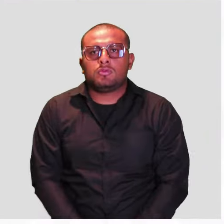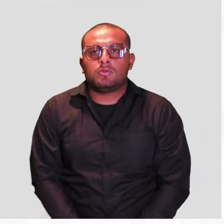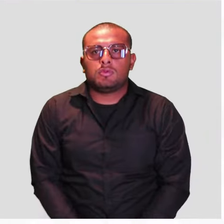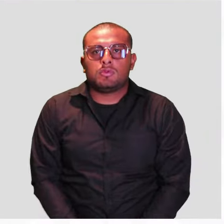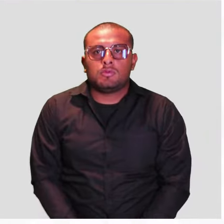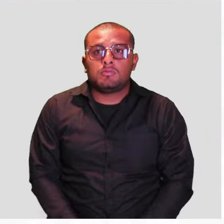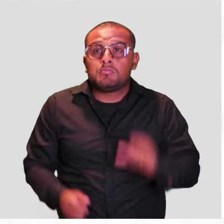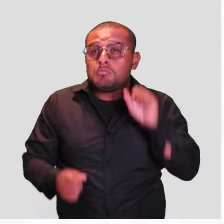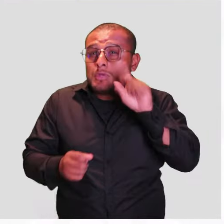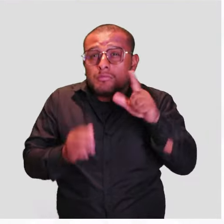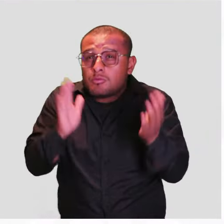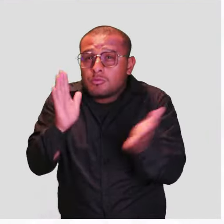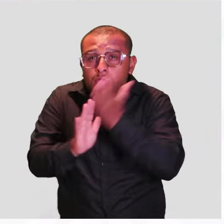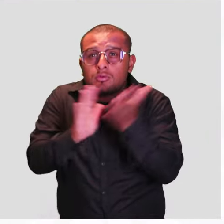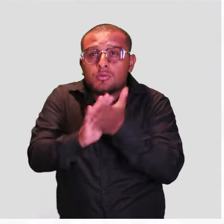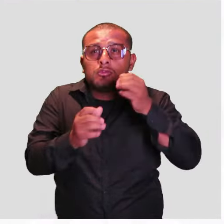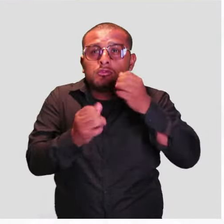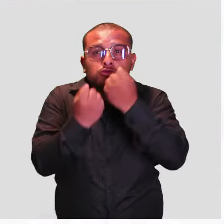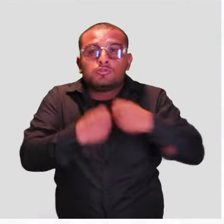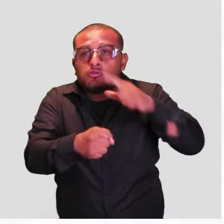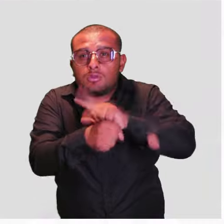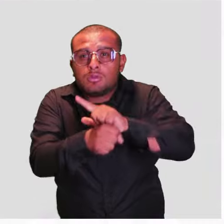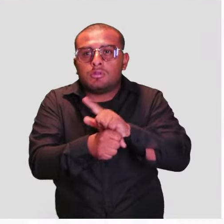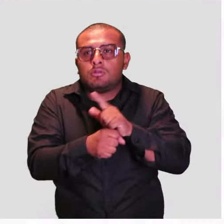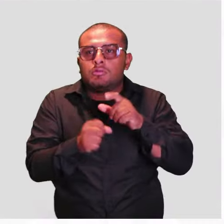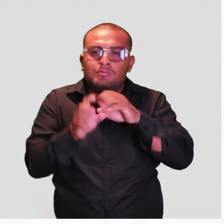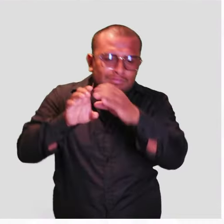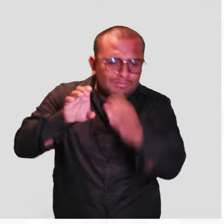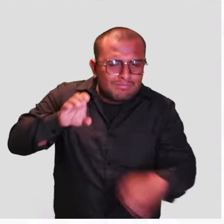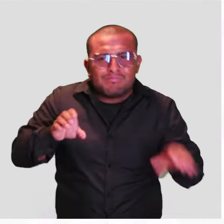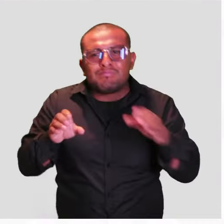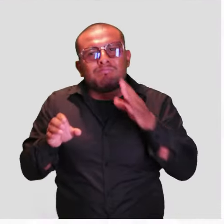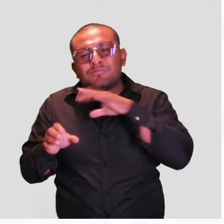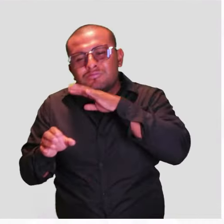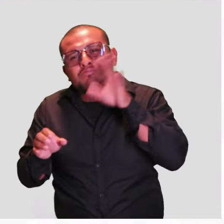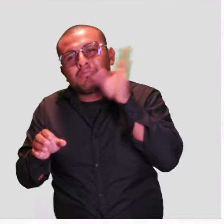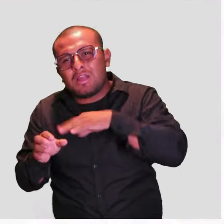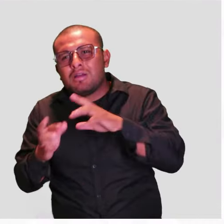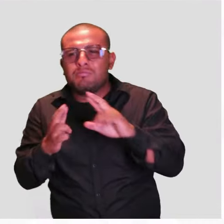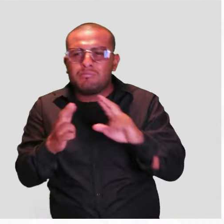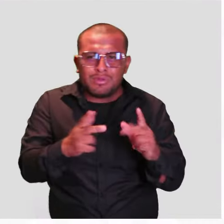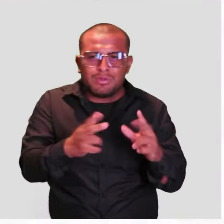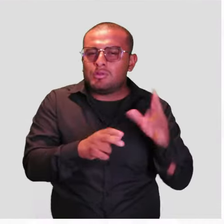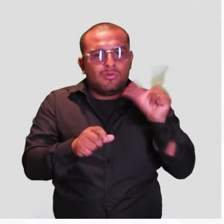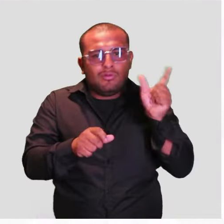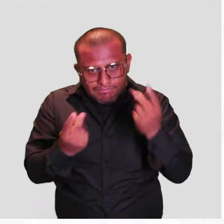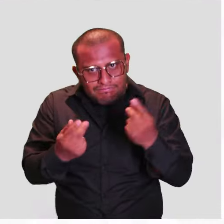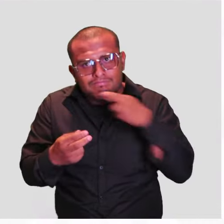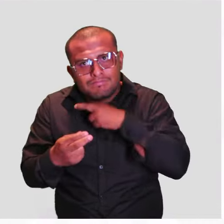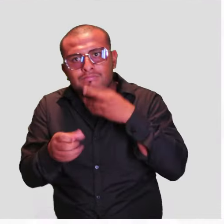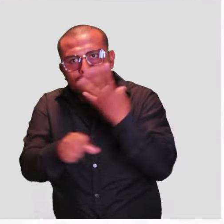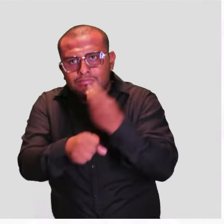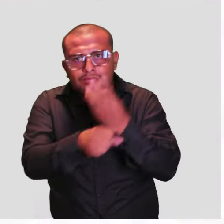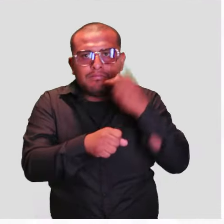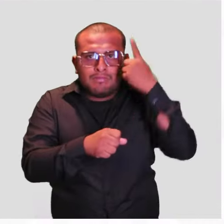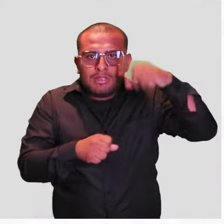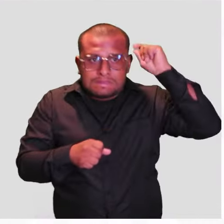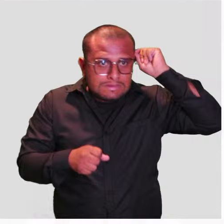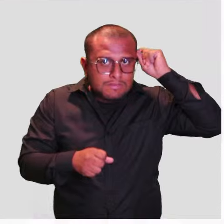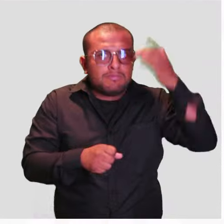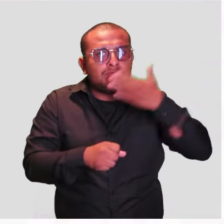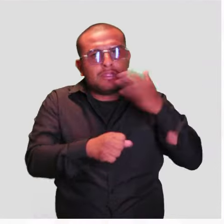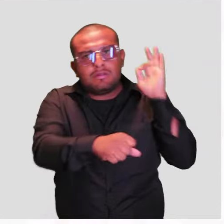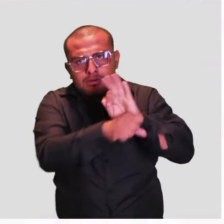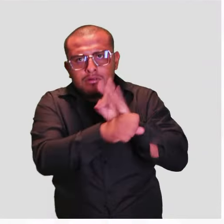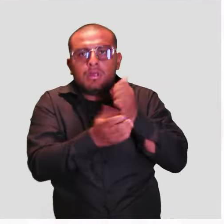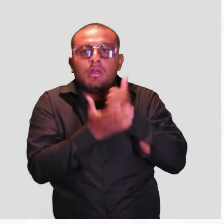social mediante la introducción de drenaje en todas las comunidades que resta por hacerlo, acercando los servicios que brinda el propio municipio a